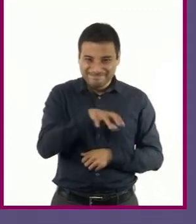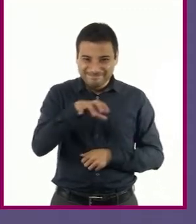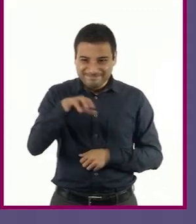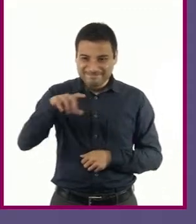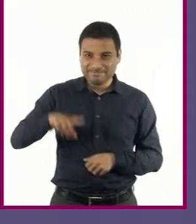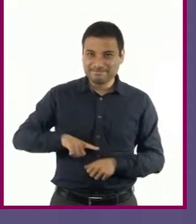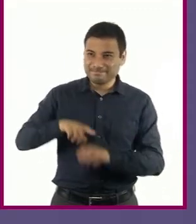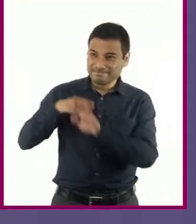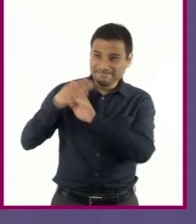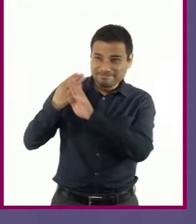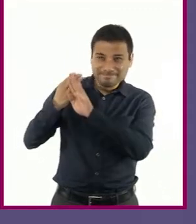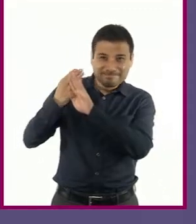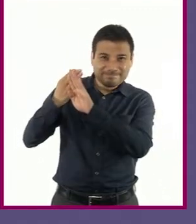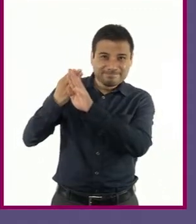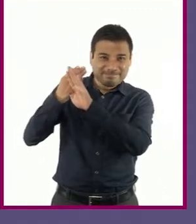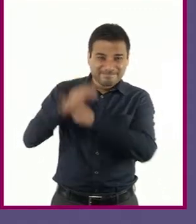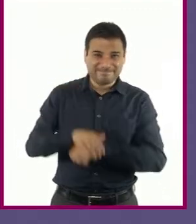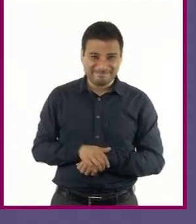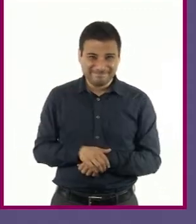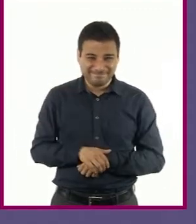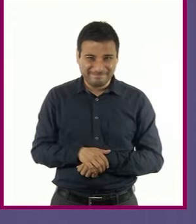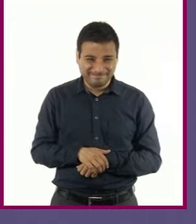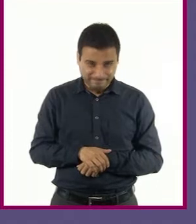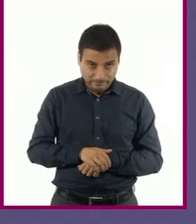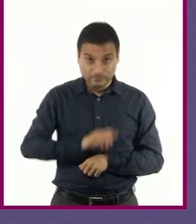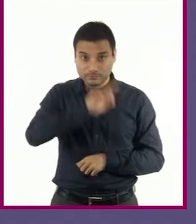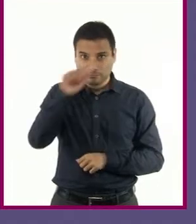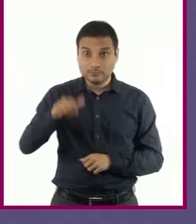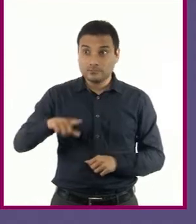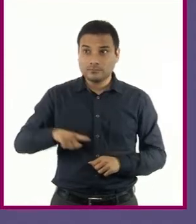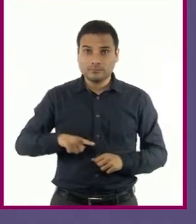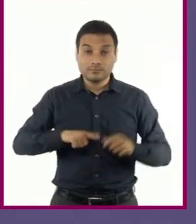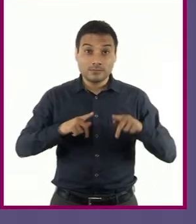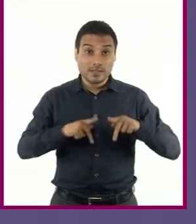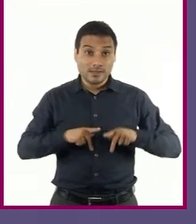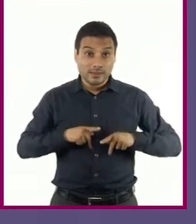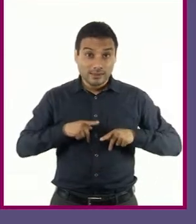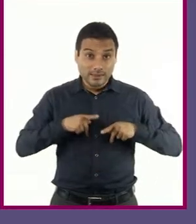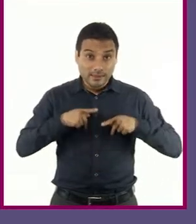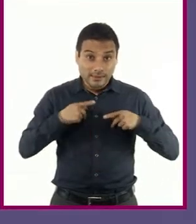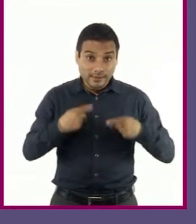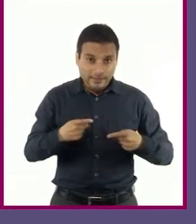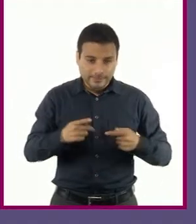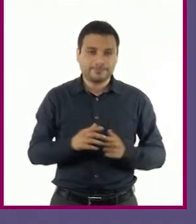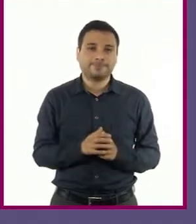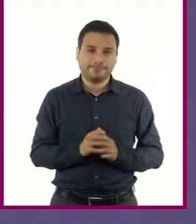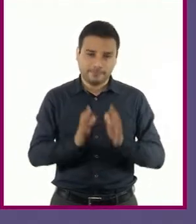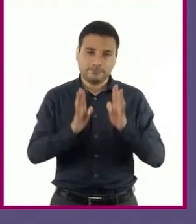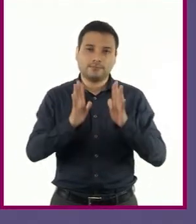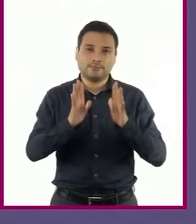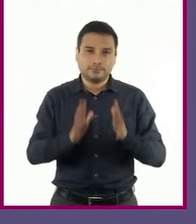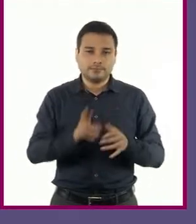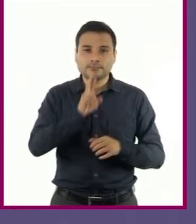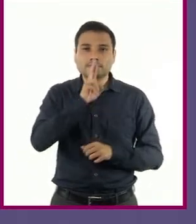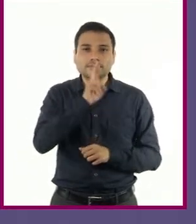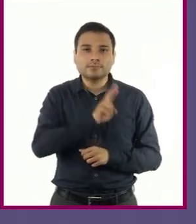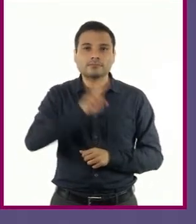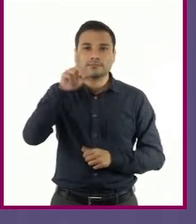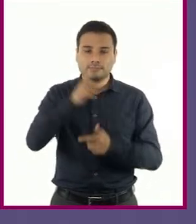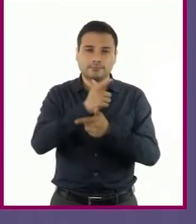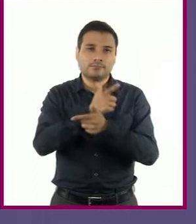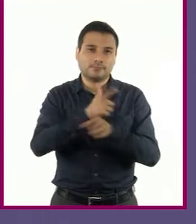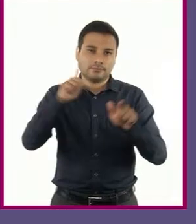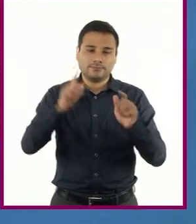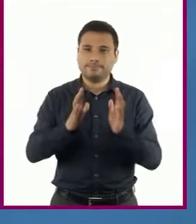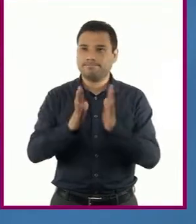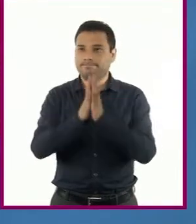de las políticas económicas y el debilitamiento del régimen llevaron, finalmente, a la liberalización y a la transición a la